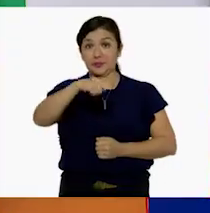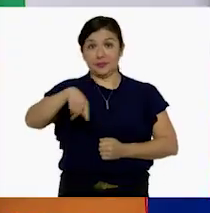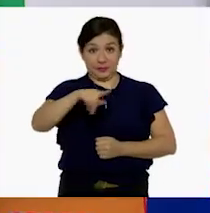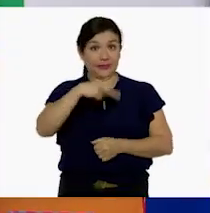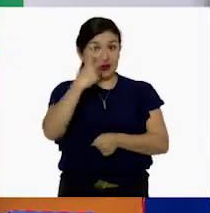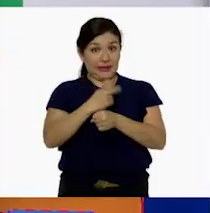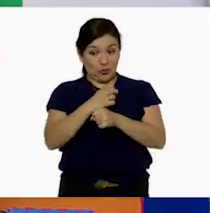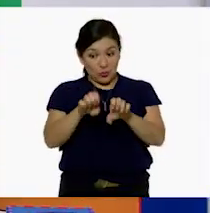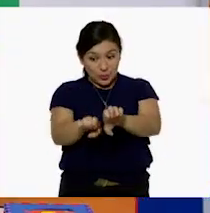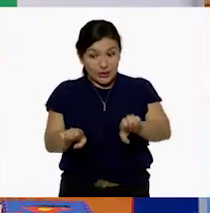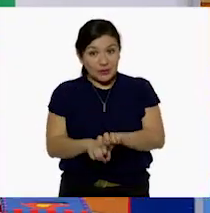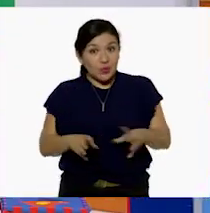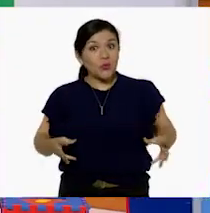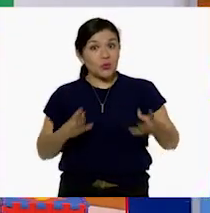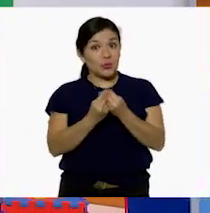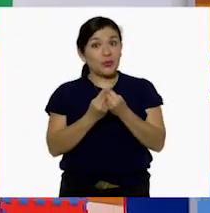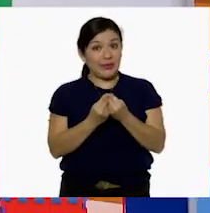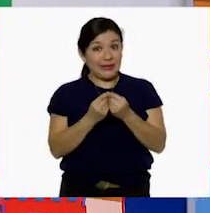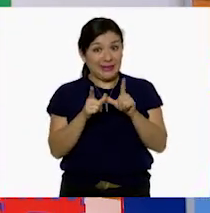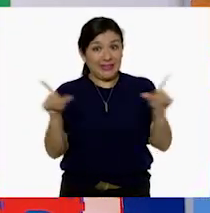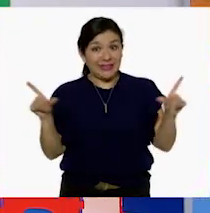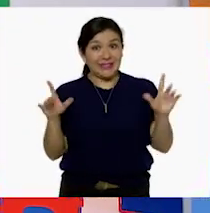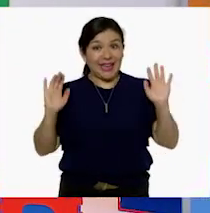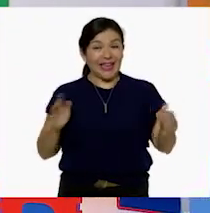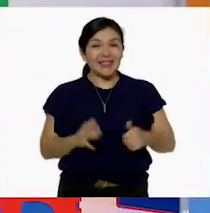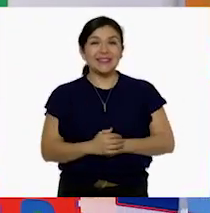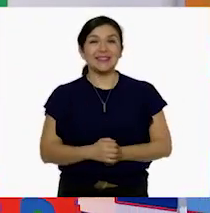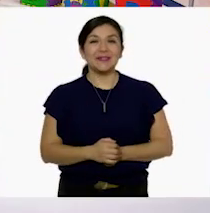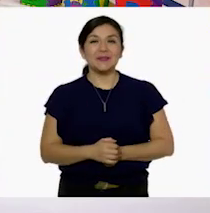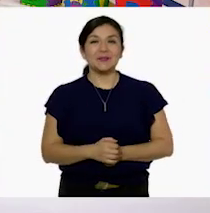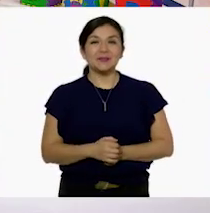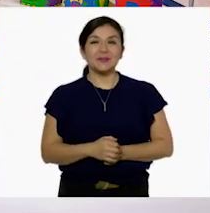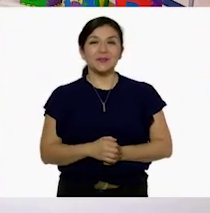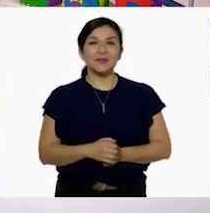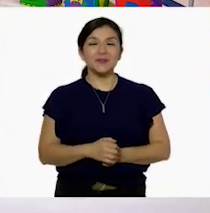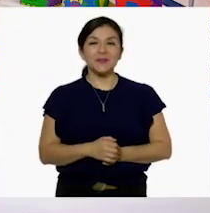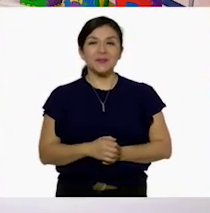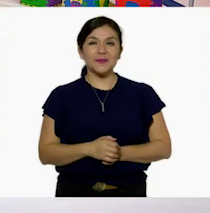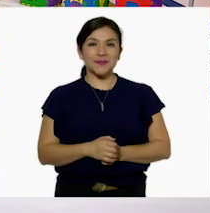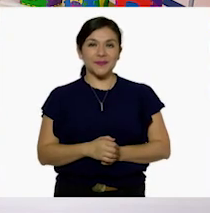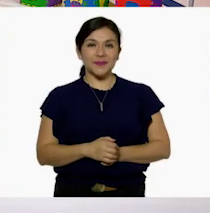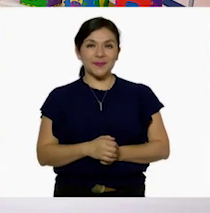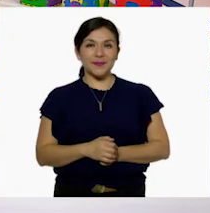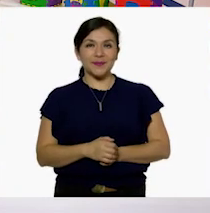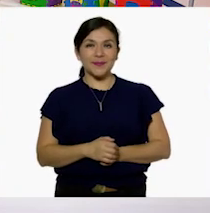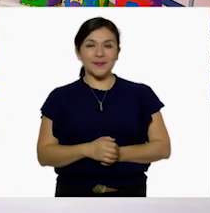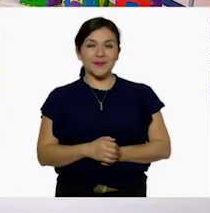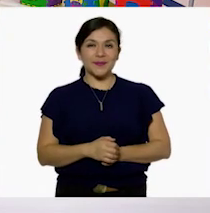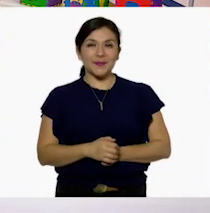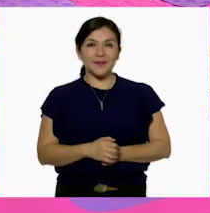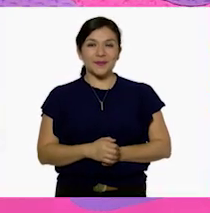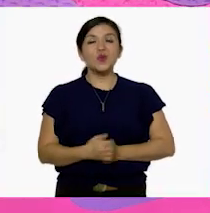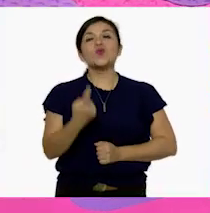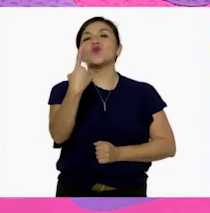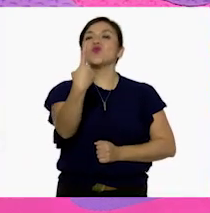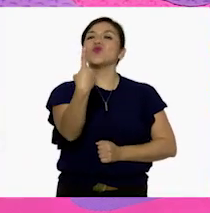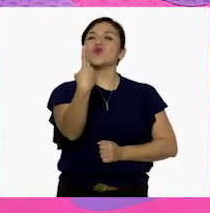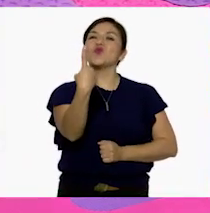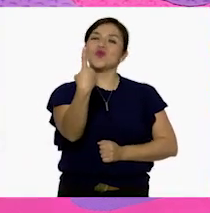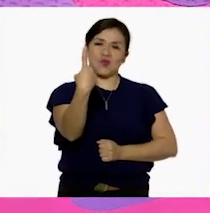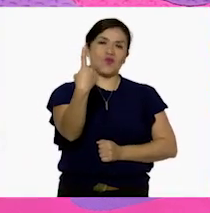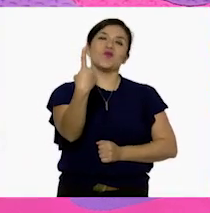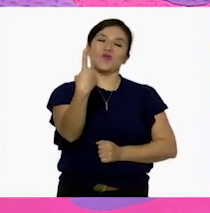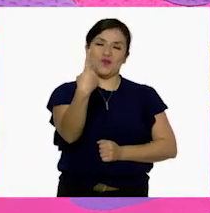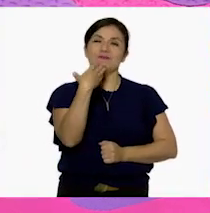segundo grado, listas y listos. Allá vamos, ¿eh? Y tiramos. ¡Uno! ¡Uno! ¡Ok!